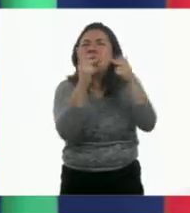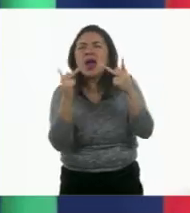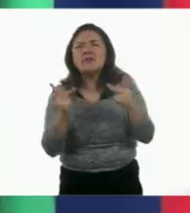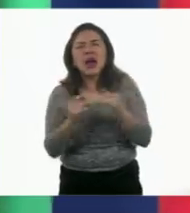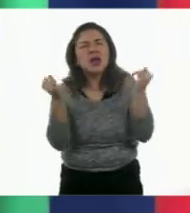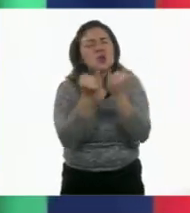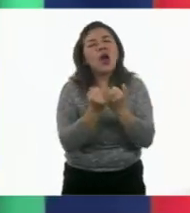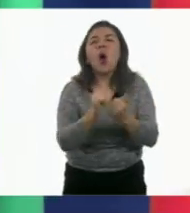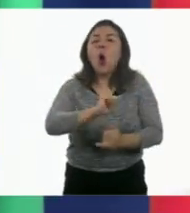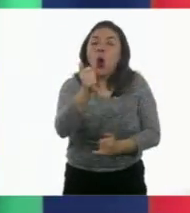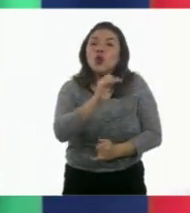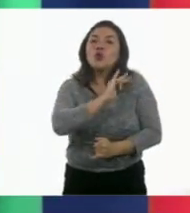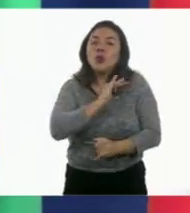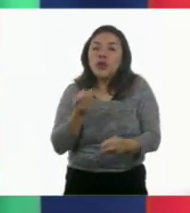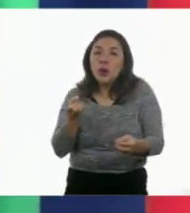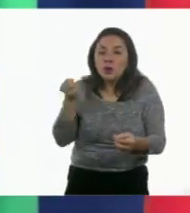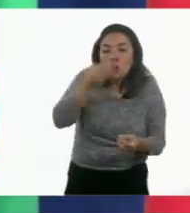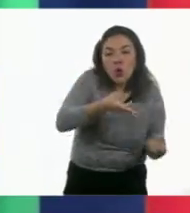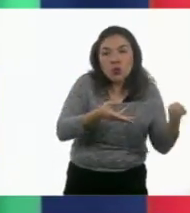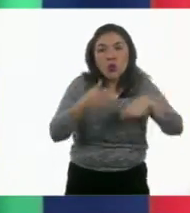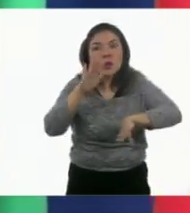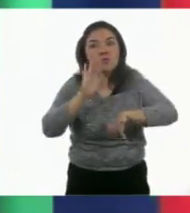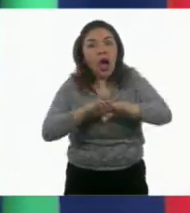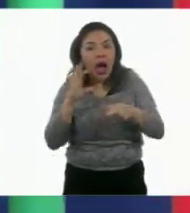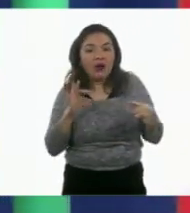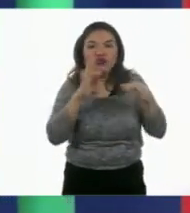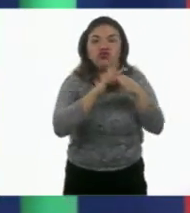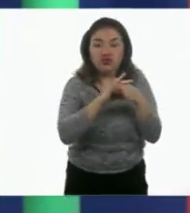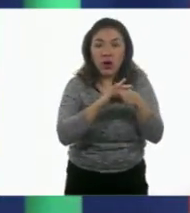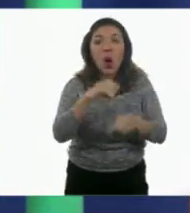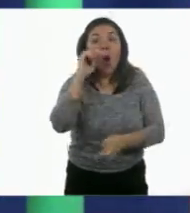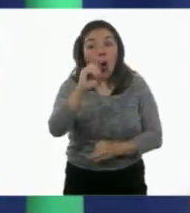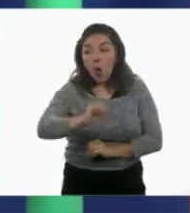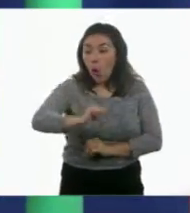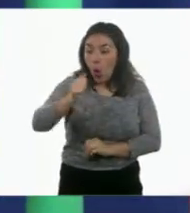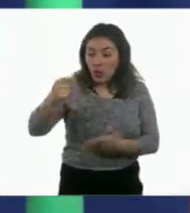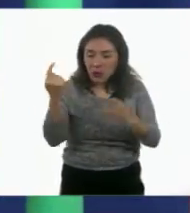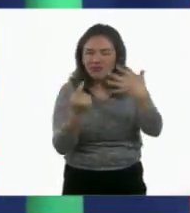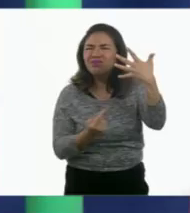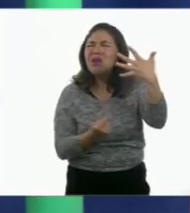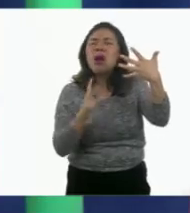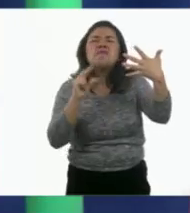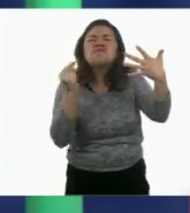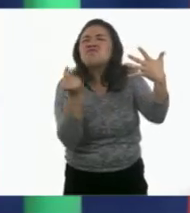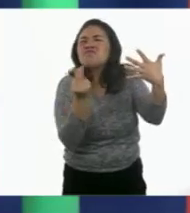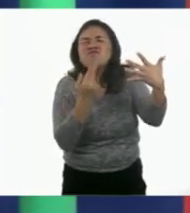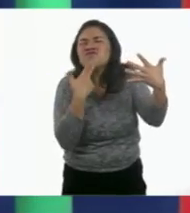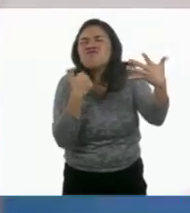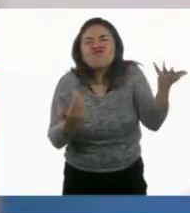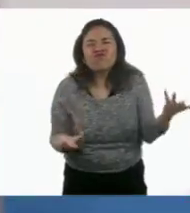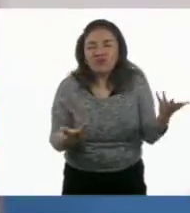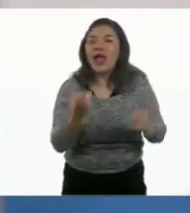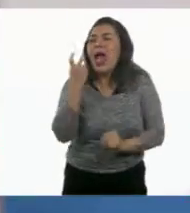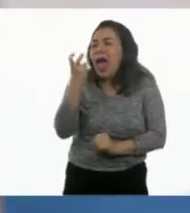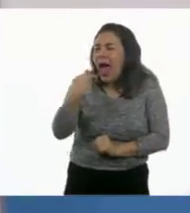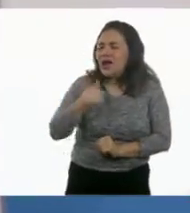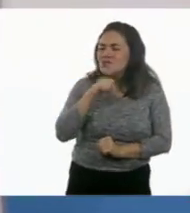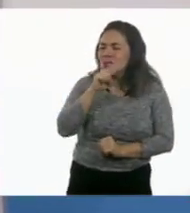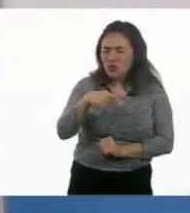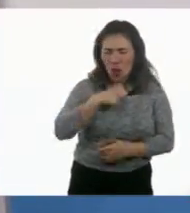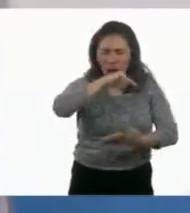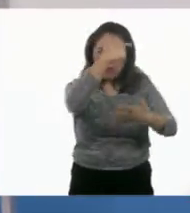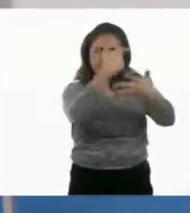preguntas pueden ser complementarias y algunas incluso irrelevantes. Sí, eso me pasó. Hice una